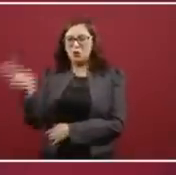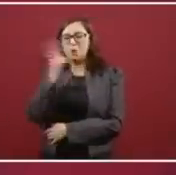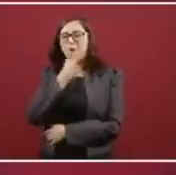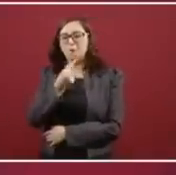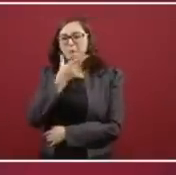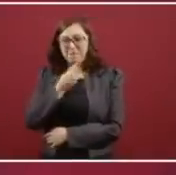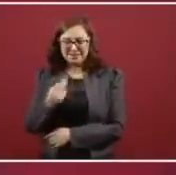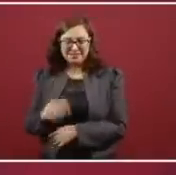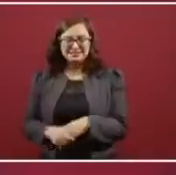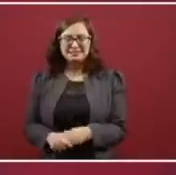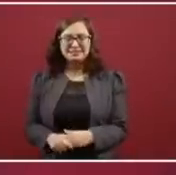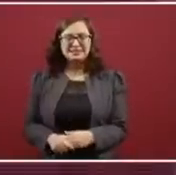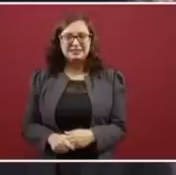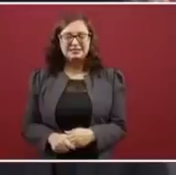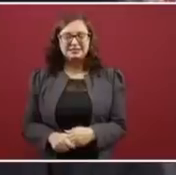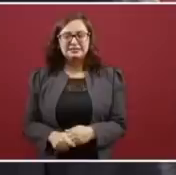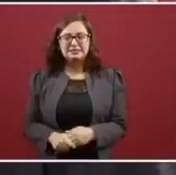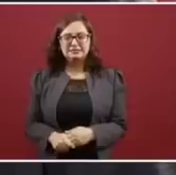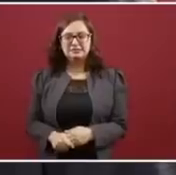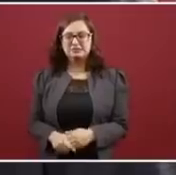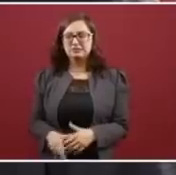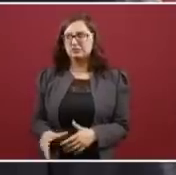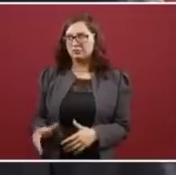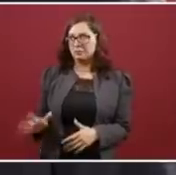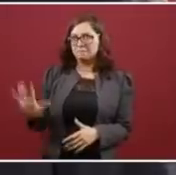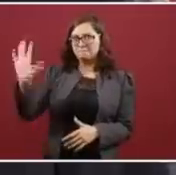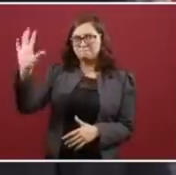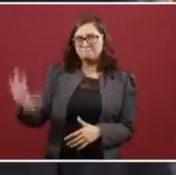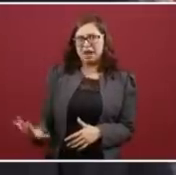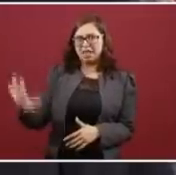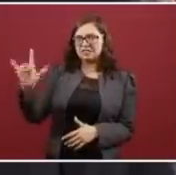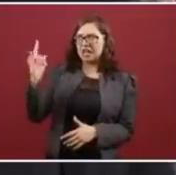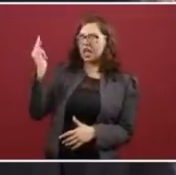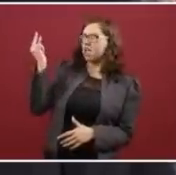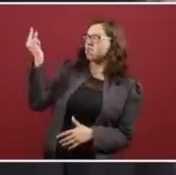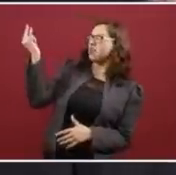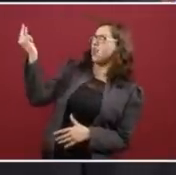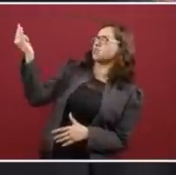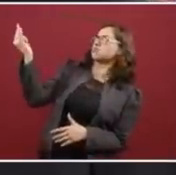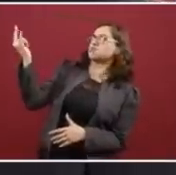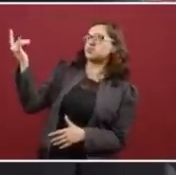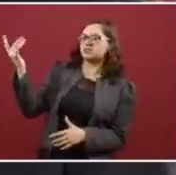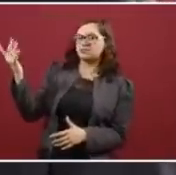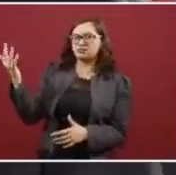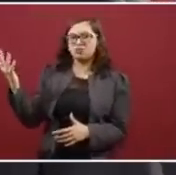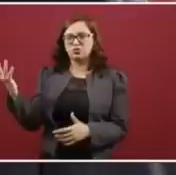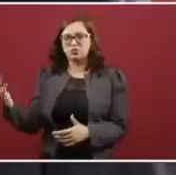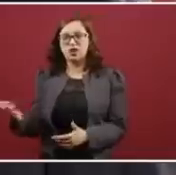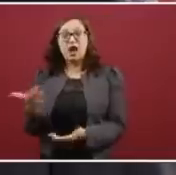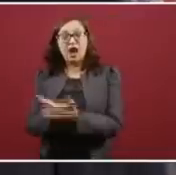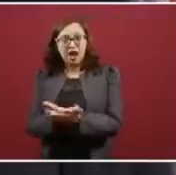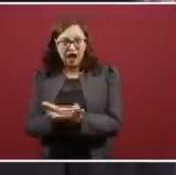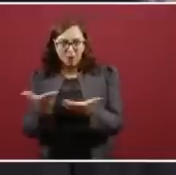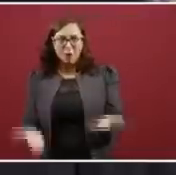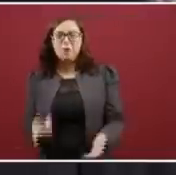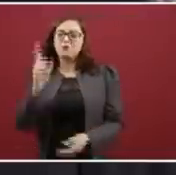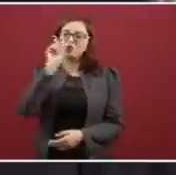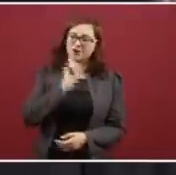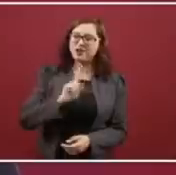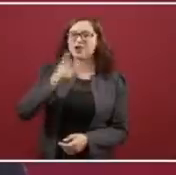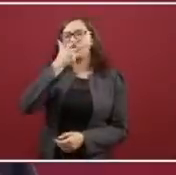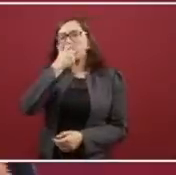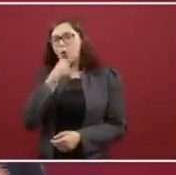decía que parecían gigantes de ahora agregó mujeres y hombres